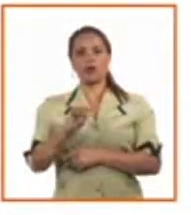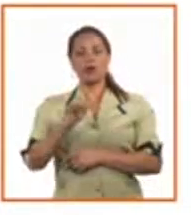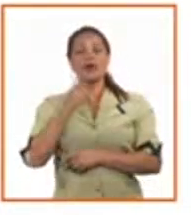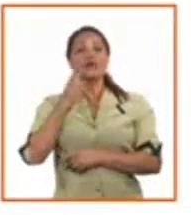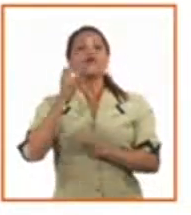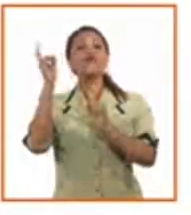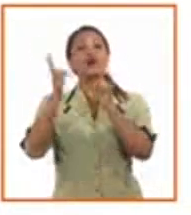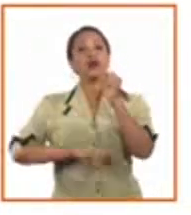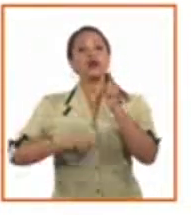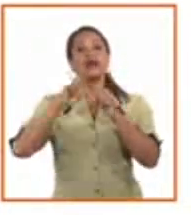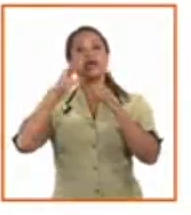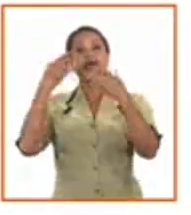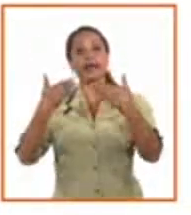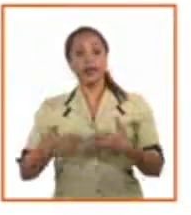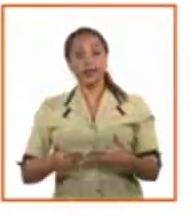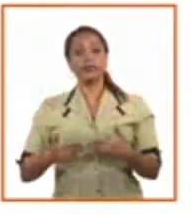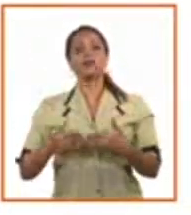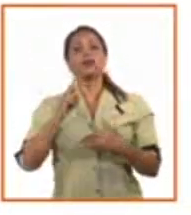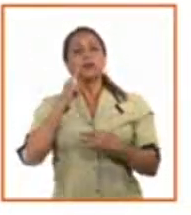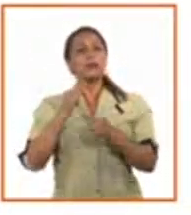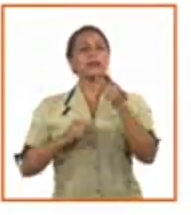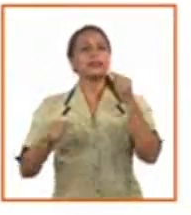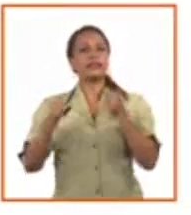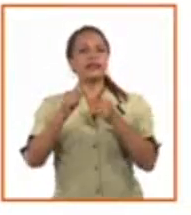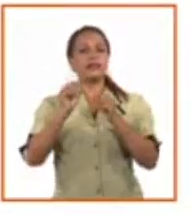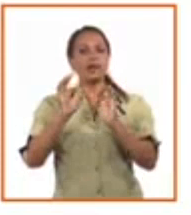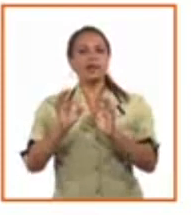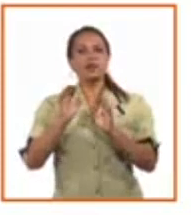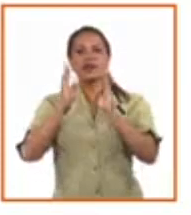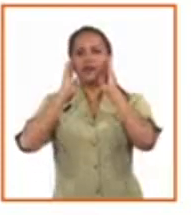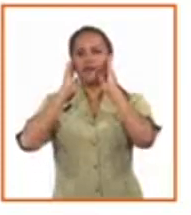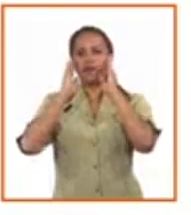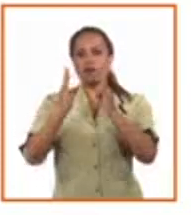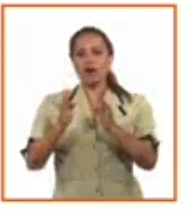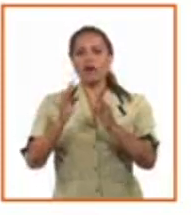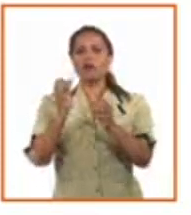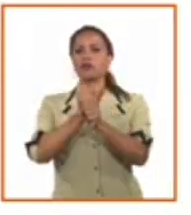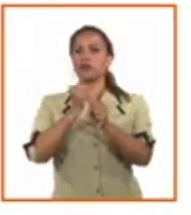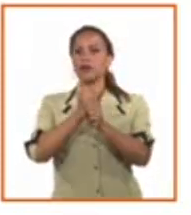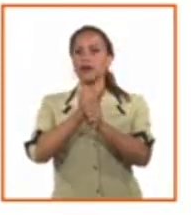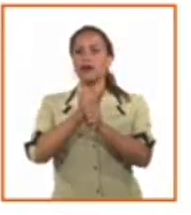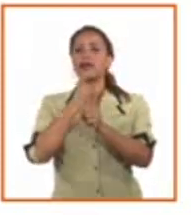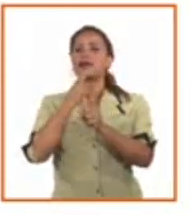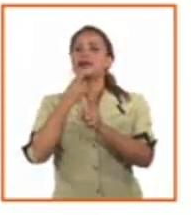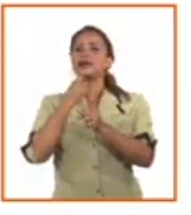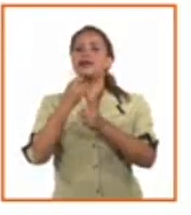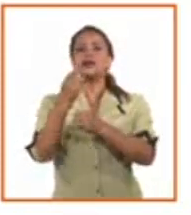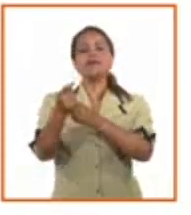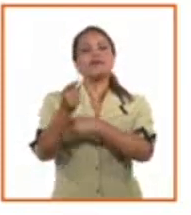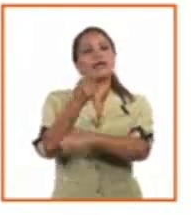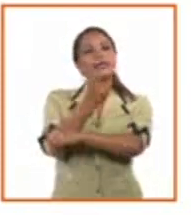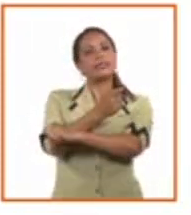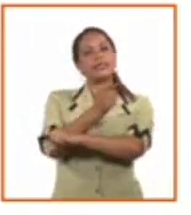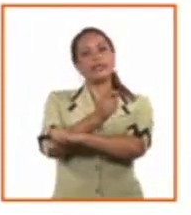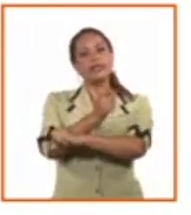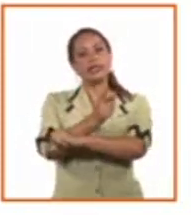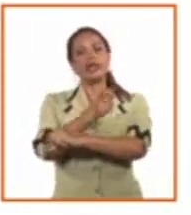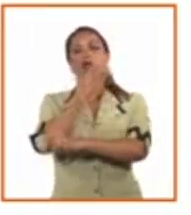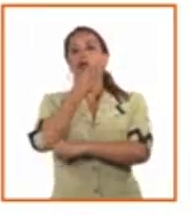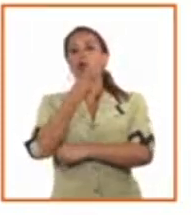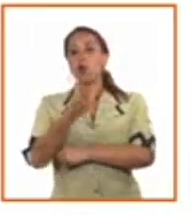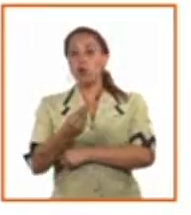y a esos valores de cuidad esos principios son a los que tenemos que fortalecernos y